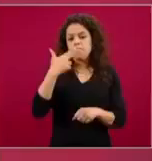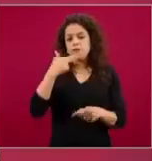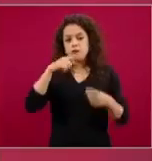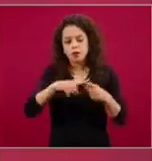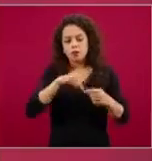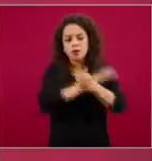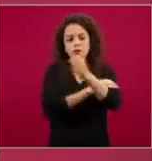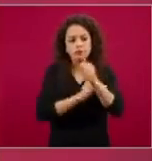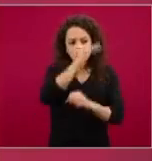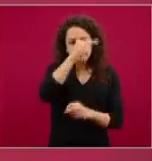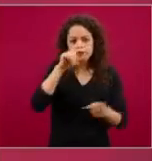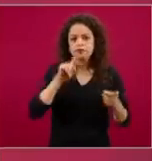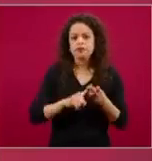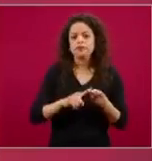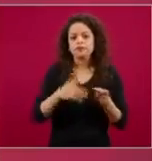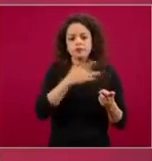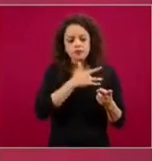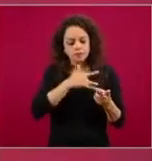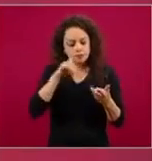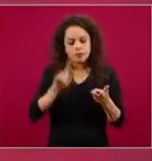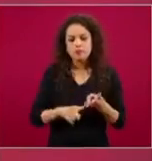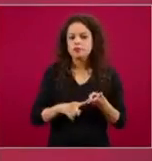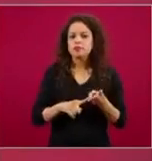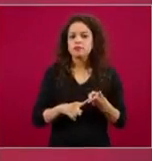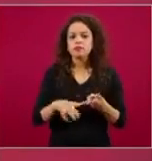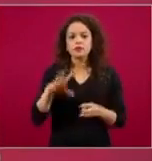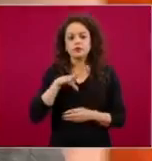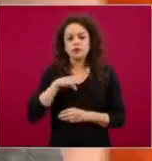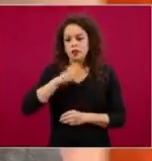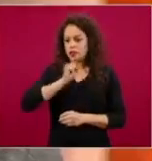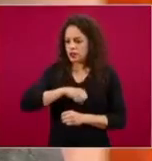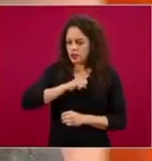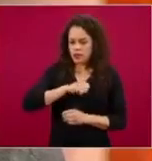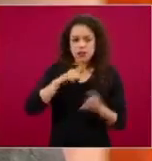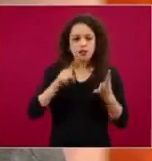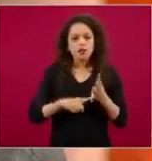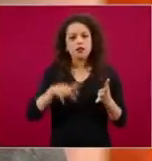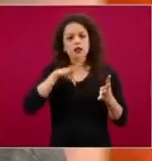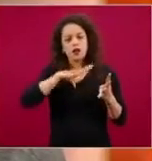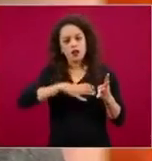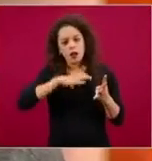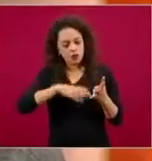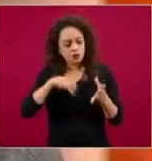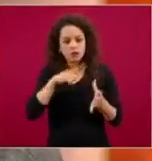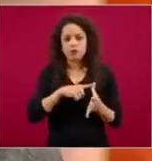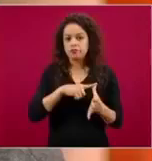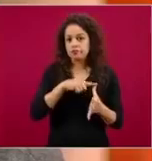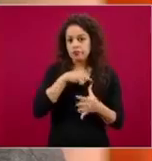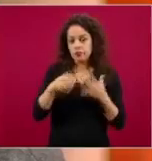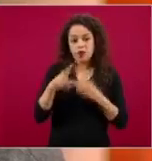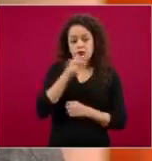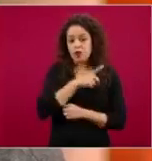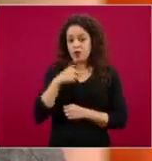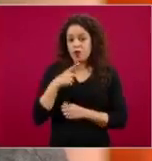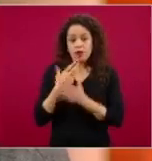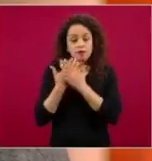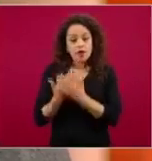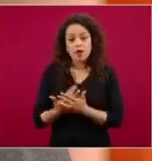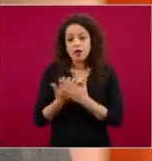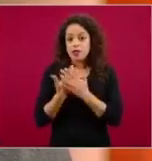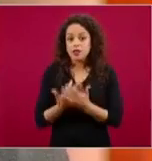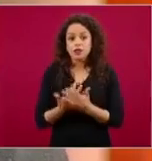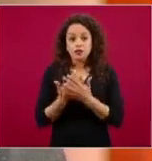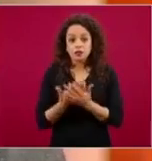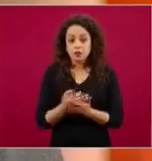enfermedad cardíaca o pulmonar crónica, inmunosupresión, vive con VIH o tiene cáncer, no espere en caso de que tenga